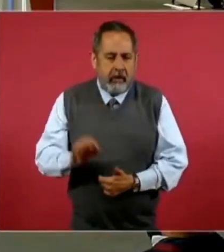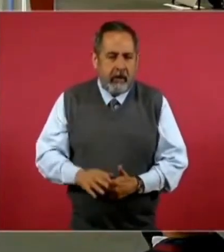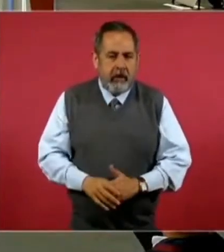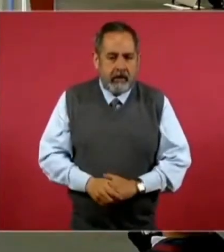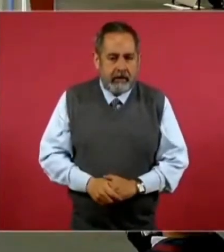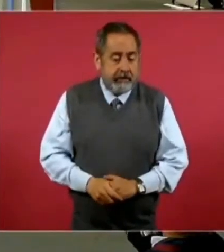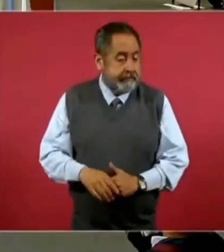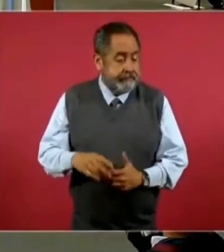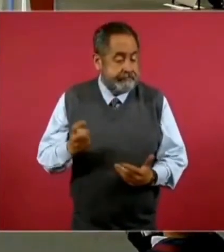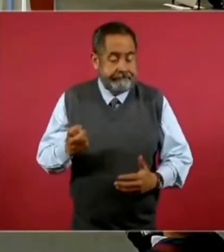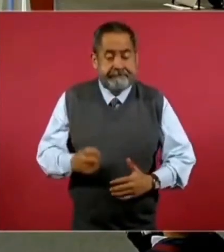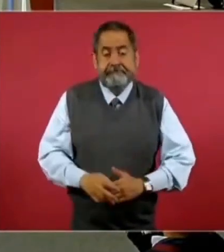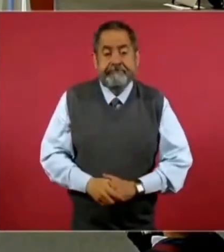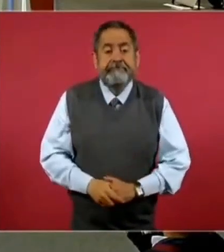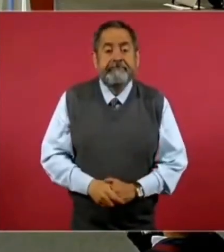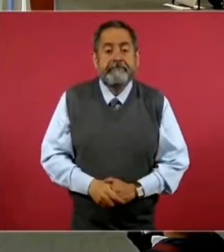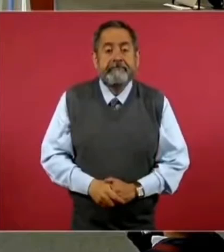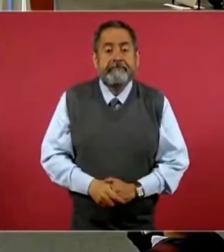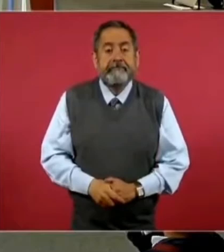De esos,